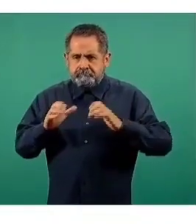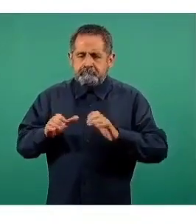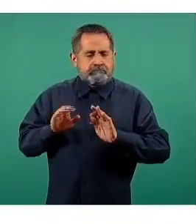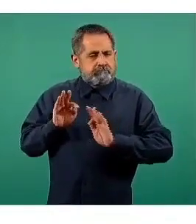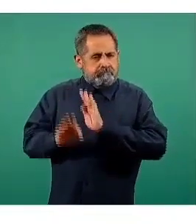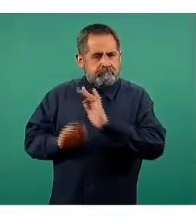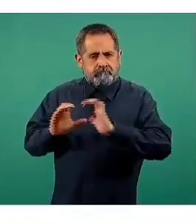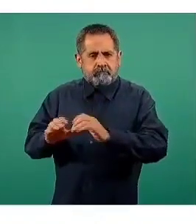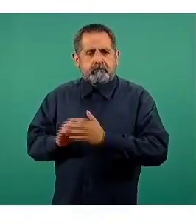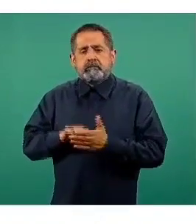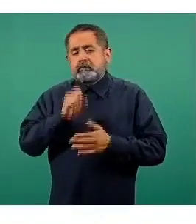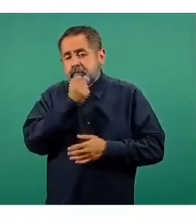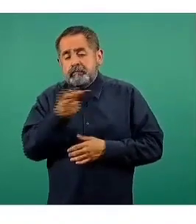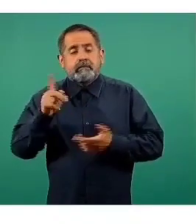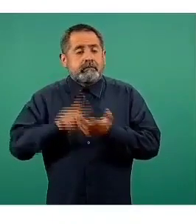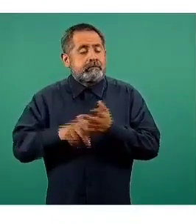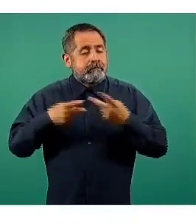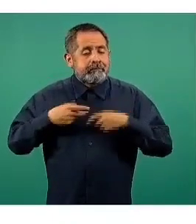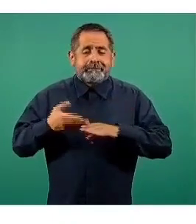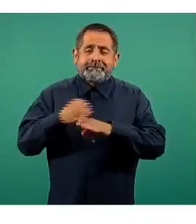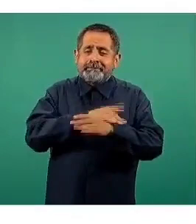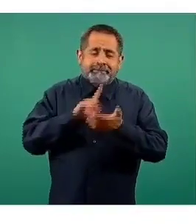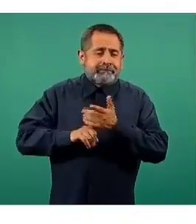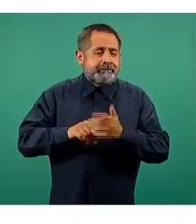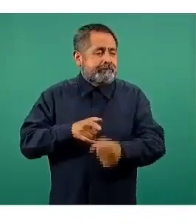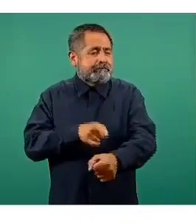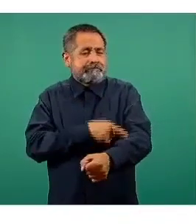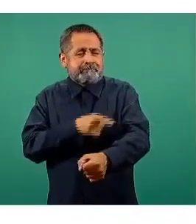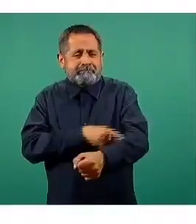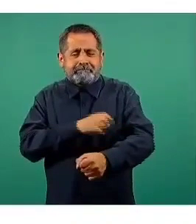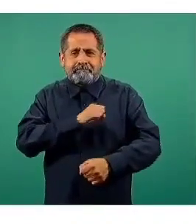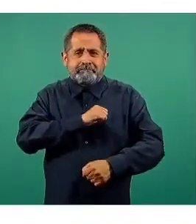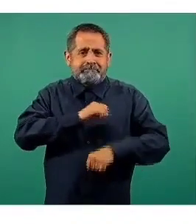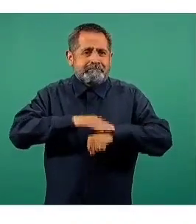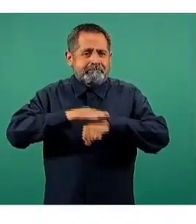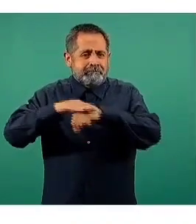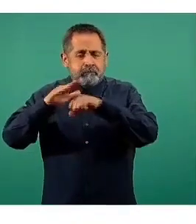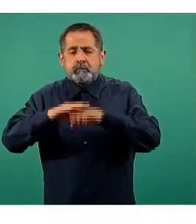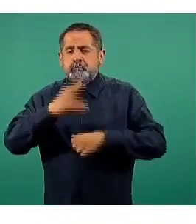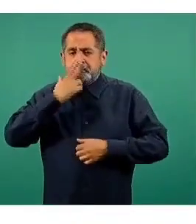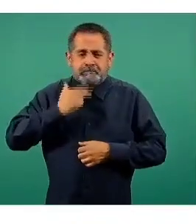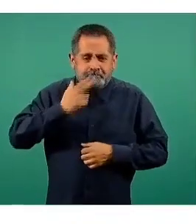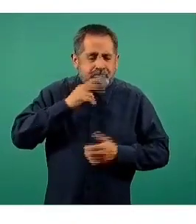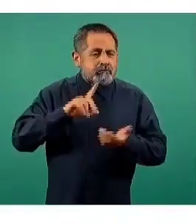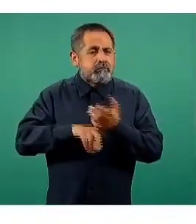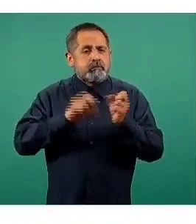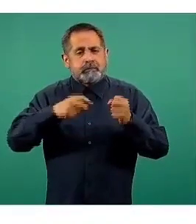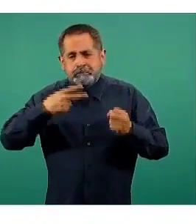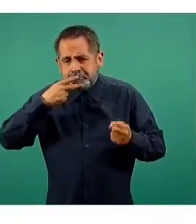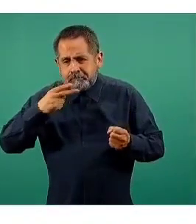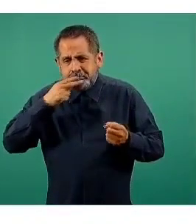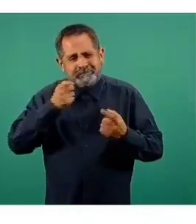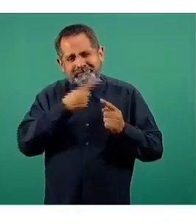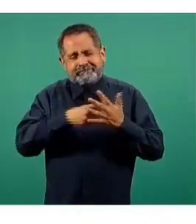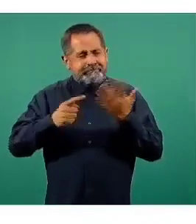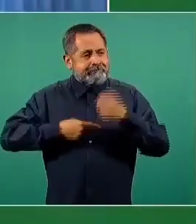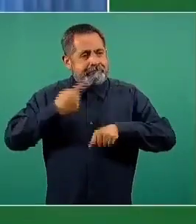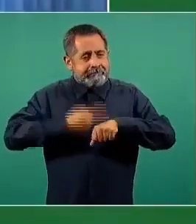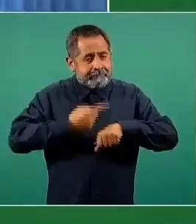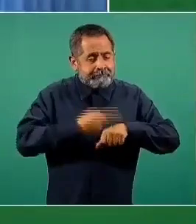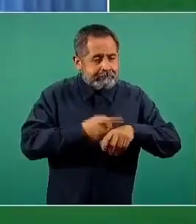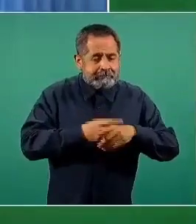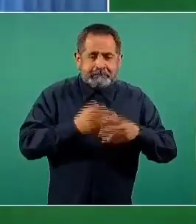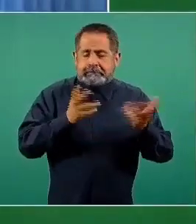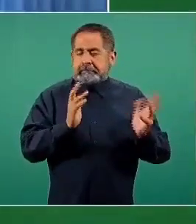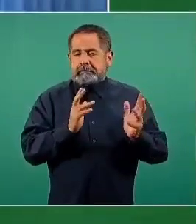control de la hipertensión y la diabetes, o el evitar consumir productos de tabaco o nicotina como cigarrillos y vapeadores.